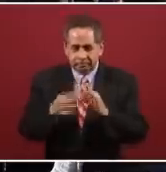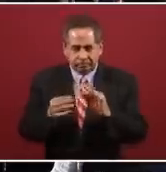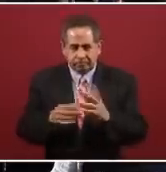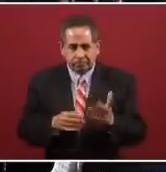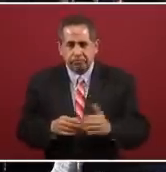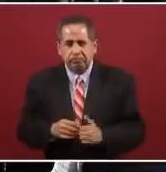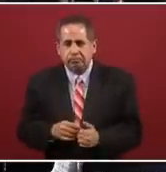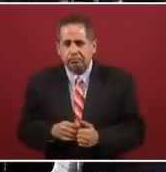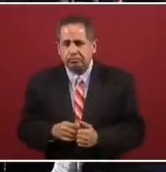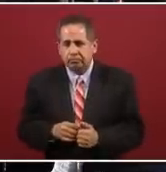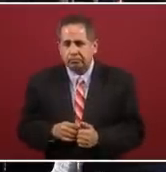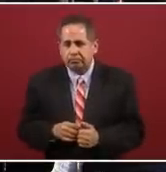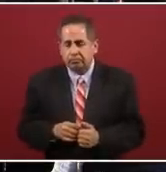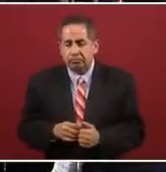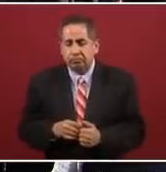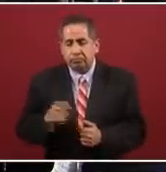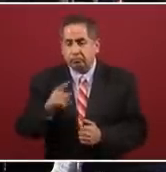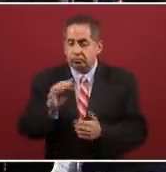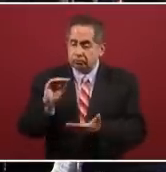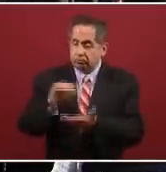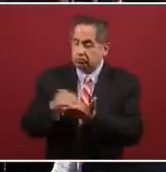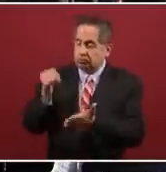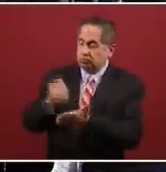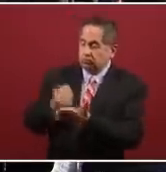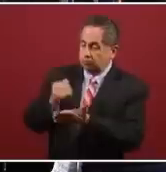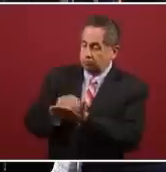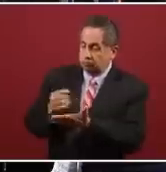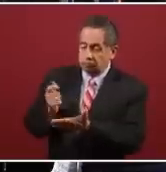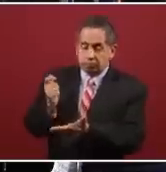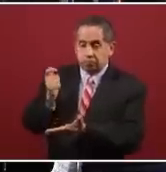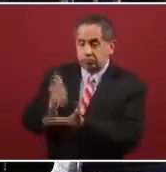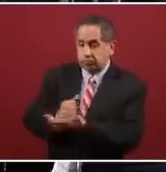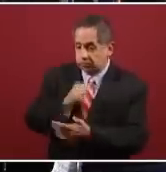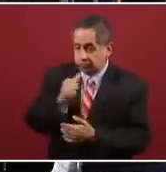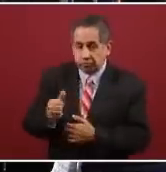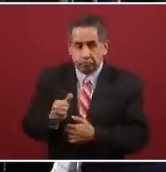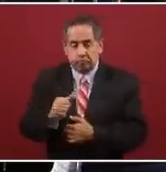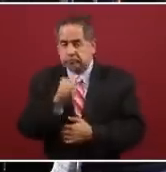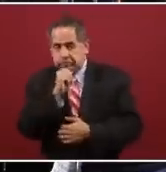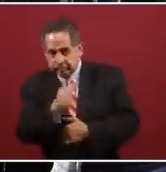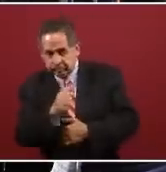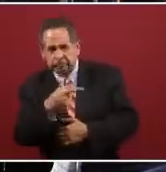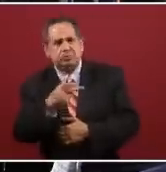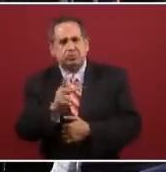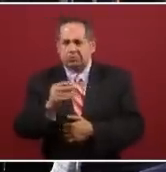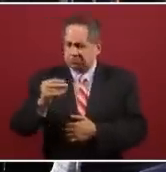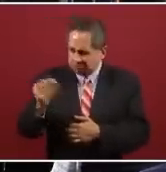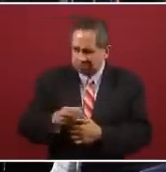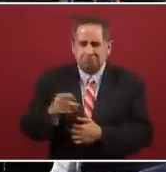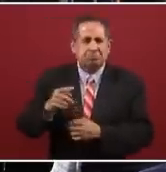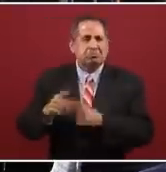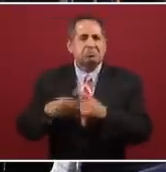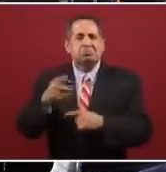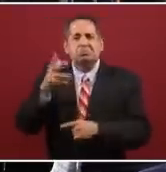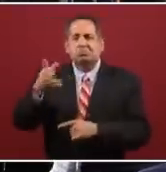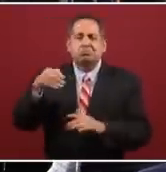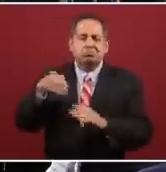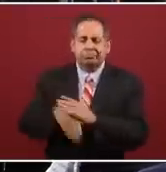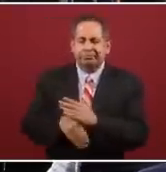no se hayan impuesto aranceles, pero de todas maneras, ¿sí?